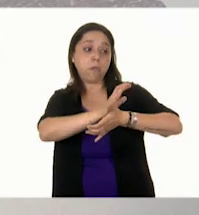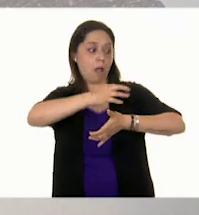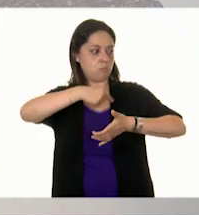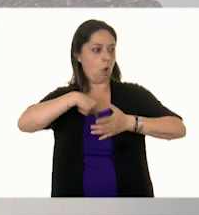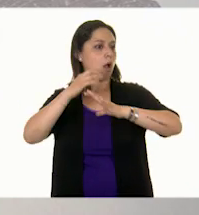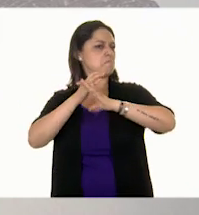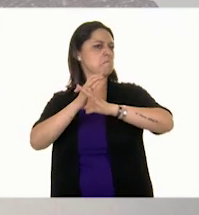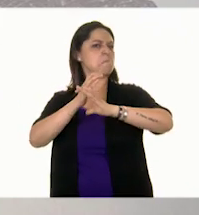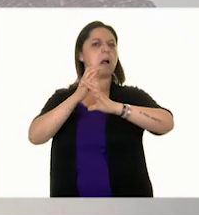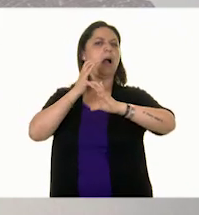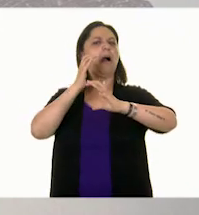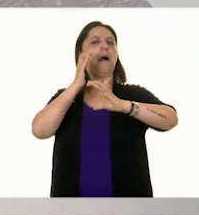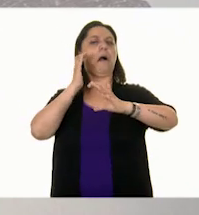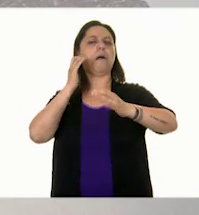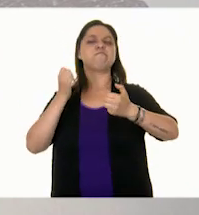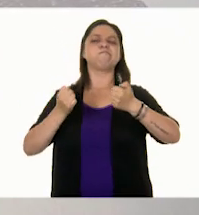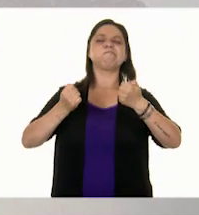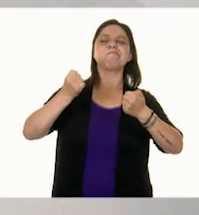camión.